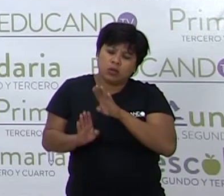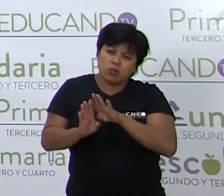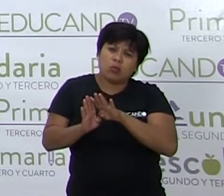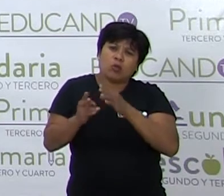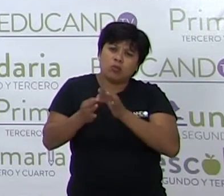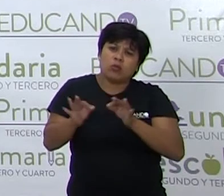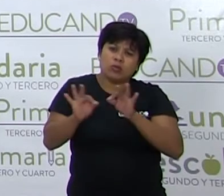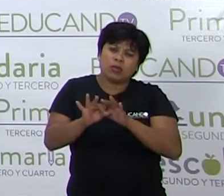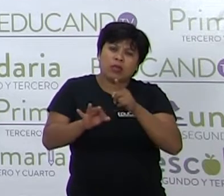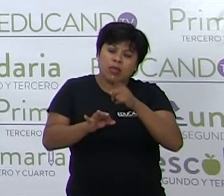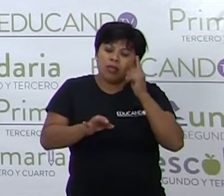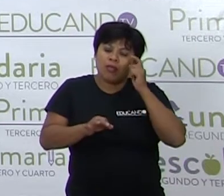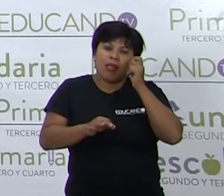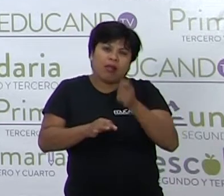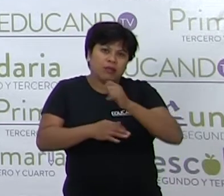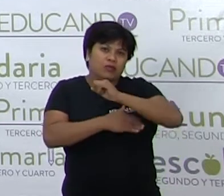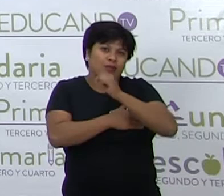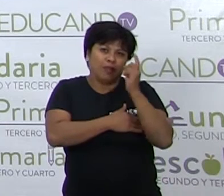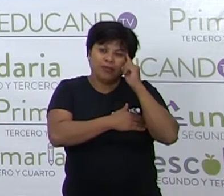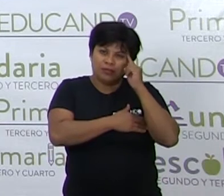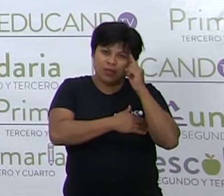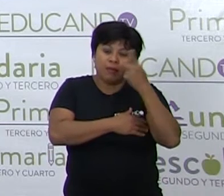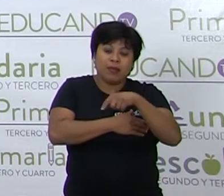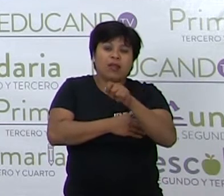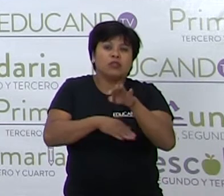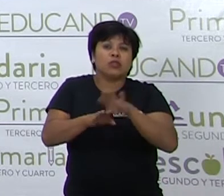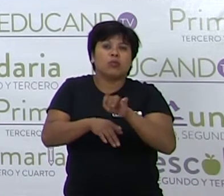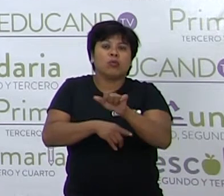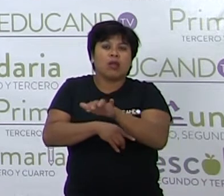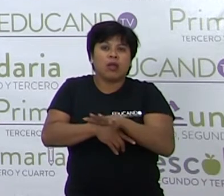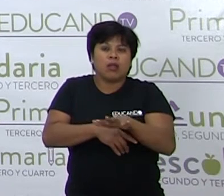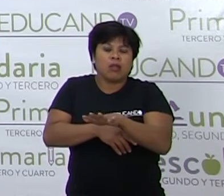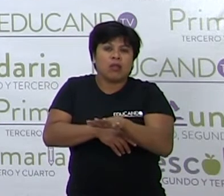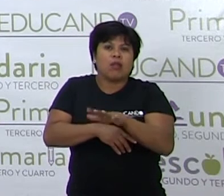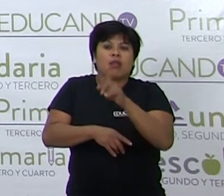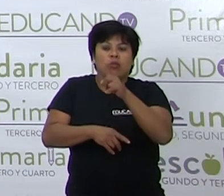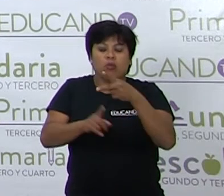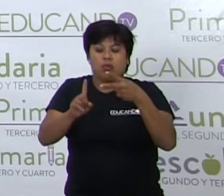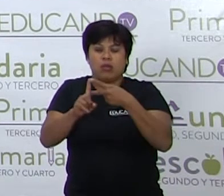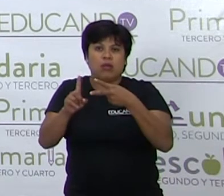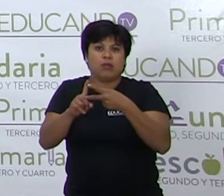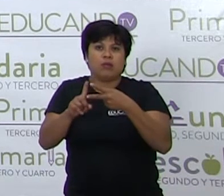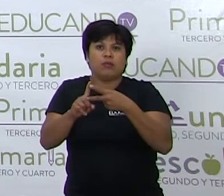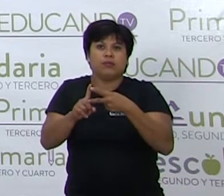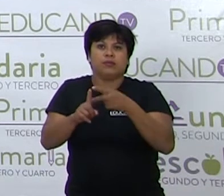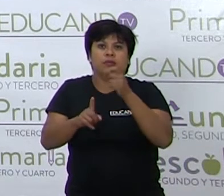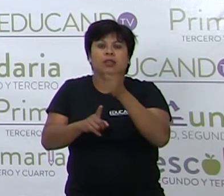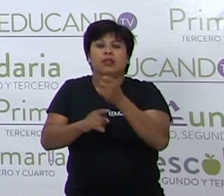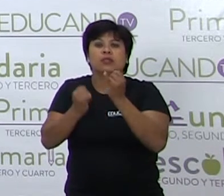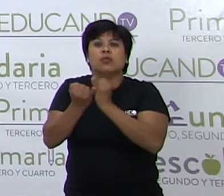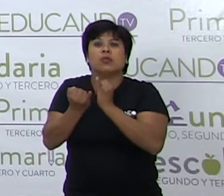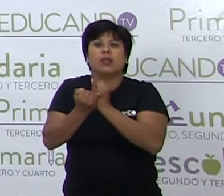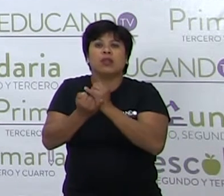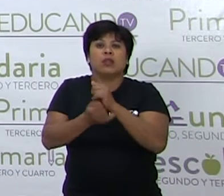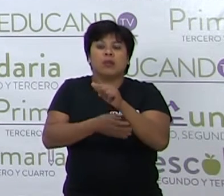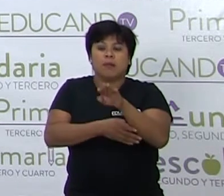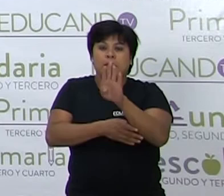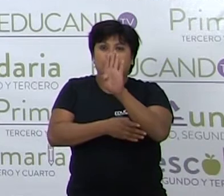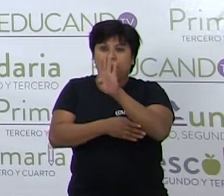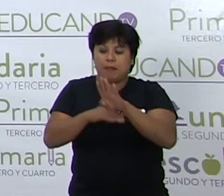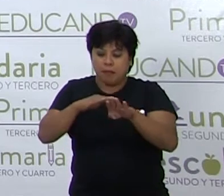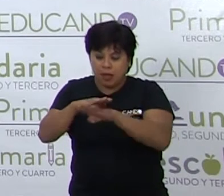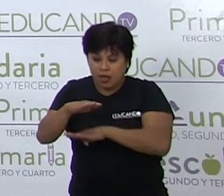seguramente ya lo sabes y que la fórmula para calcular el área de un triángulo es igual a base